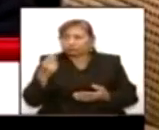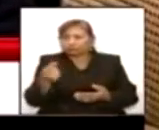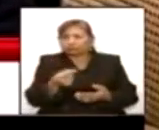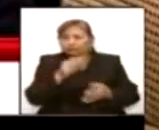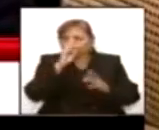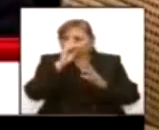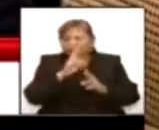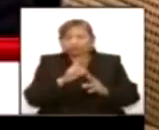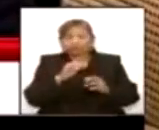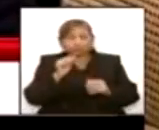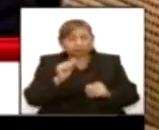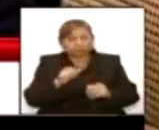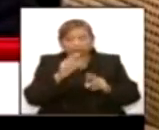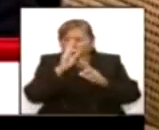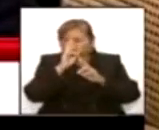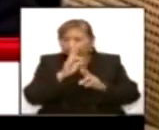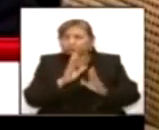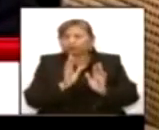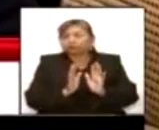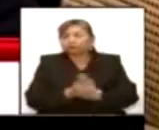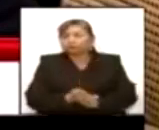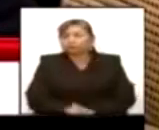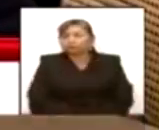las otras personas. Por supuesto que las respeto.